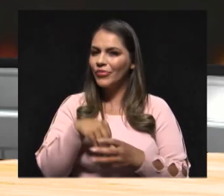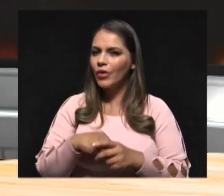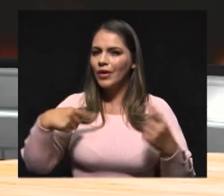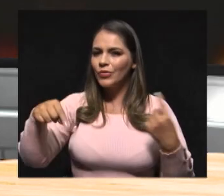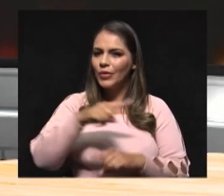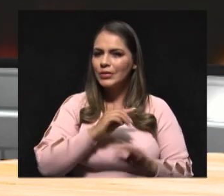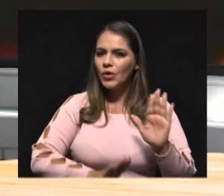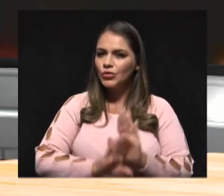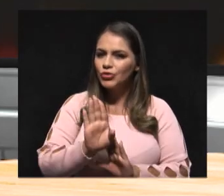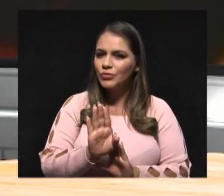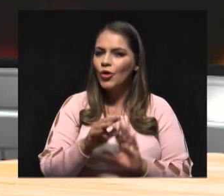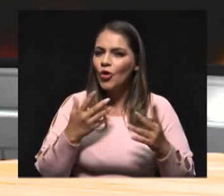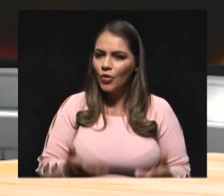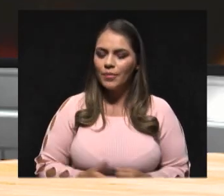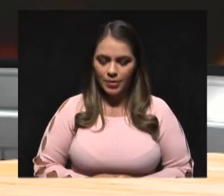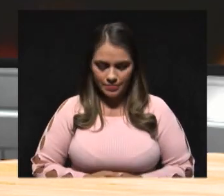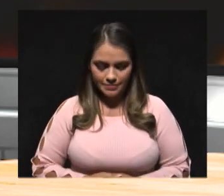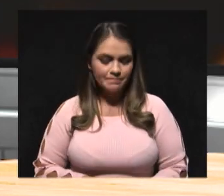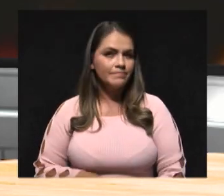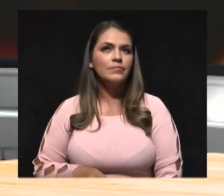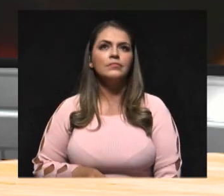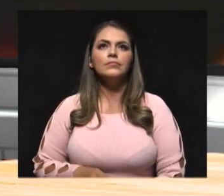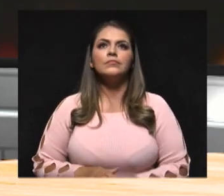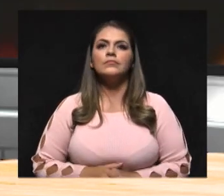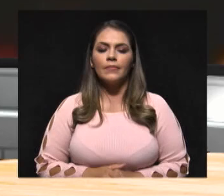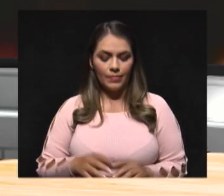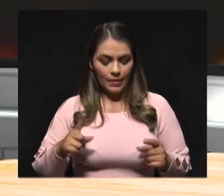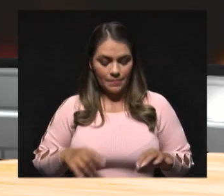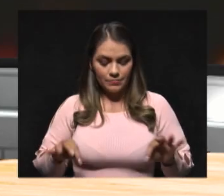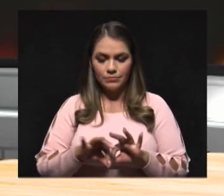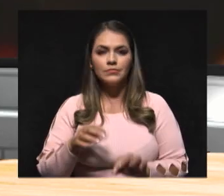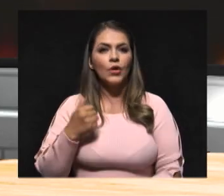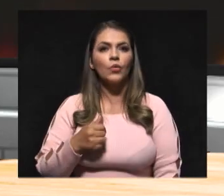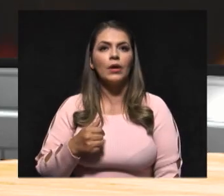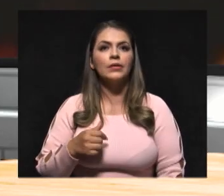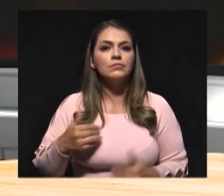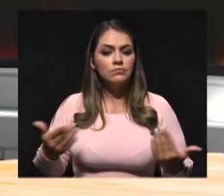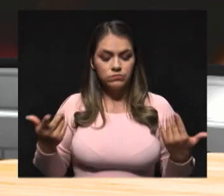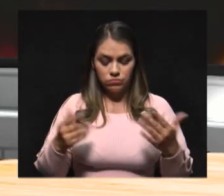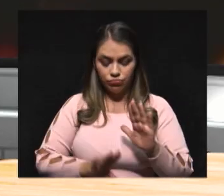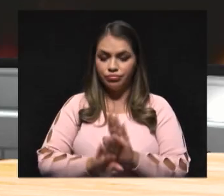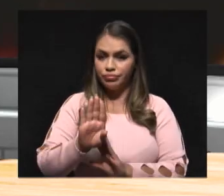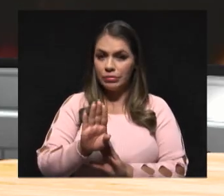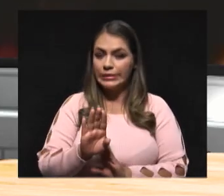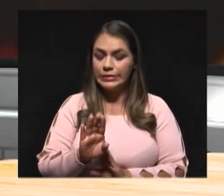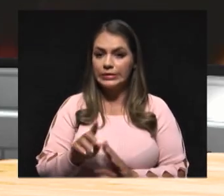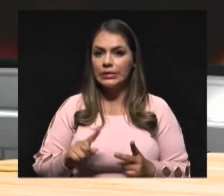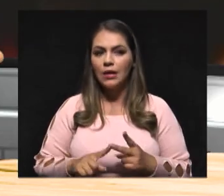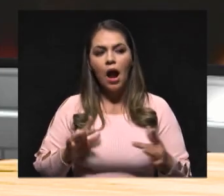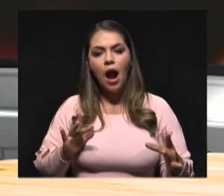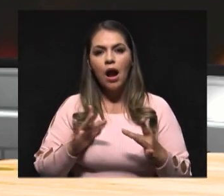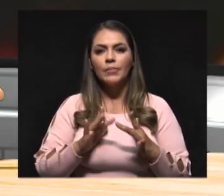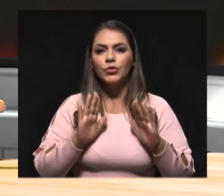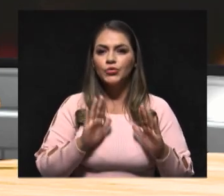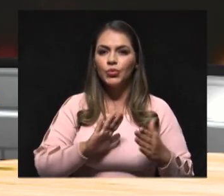en un factor de desarrollo económico fundamental debe ir necesariamente de la mano que ese crecimiento sea sostenible que sea con la